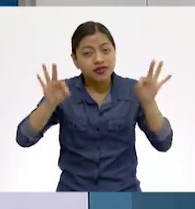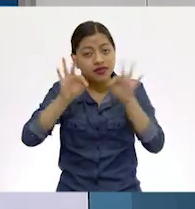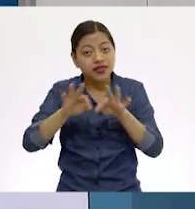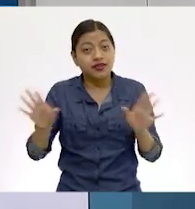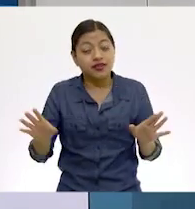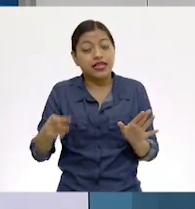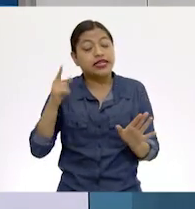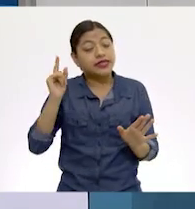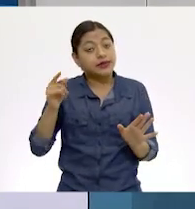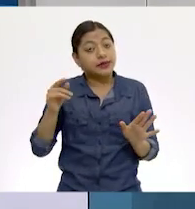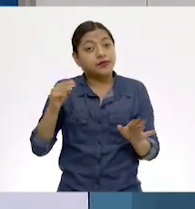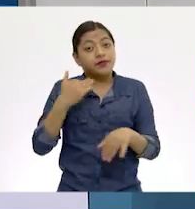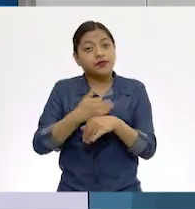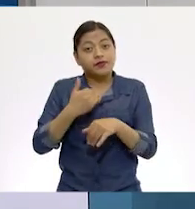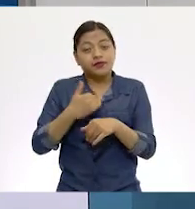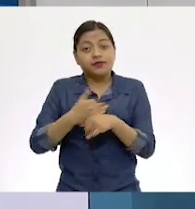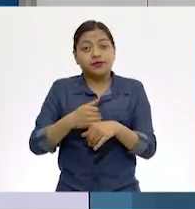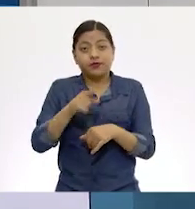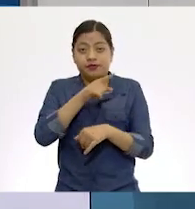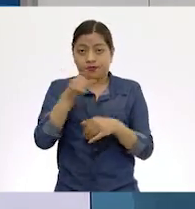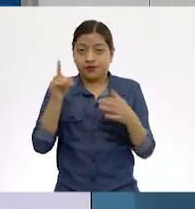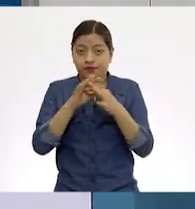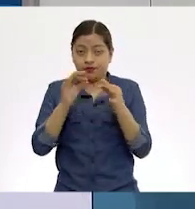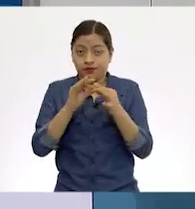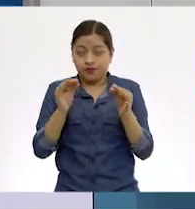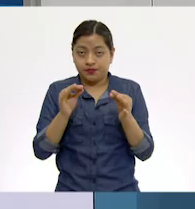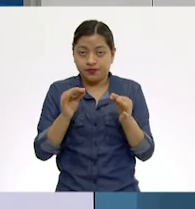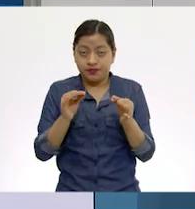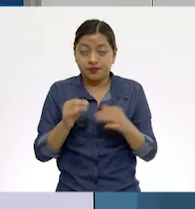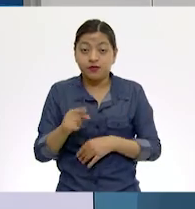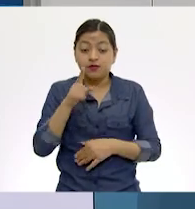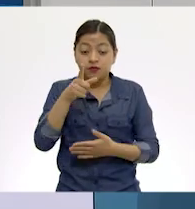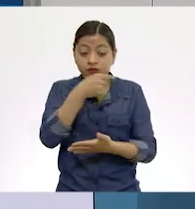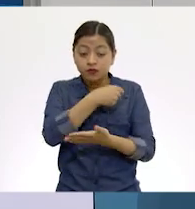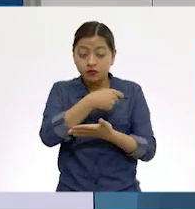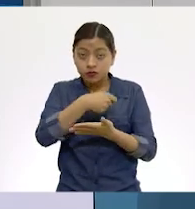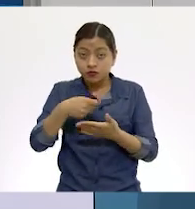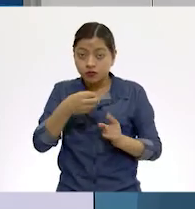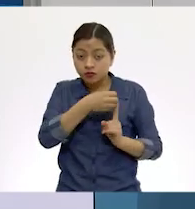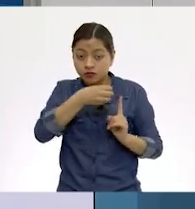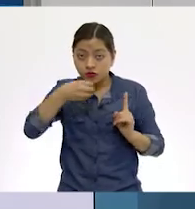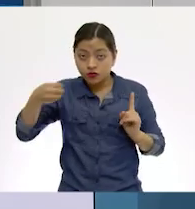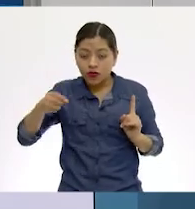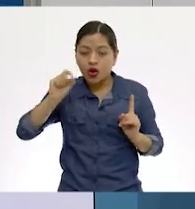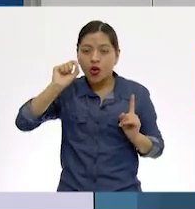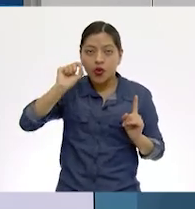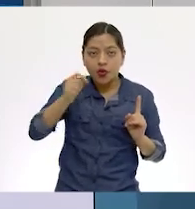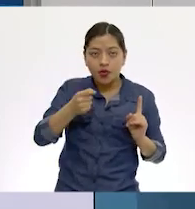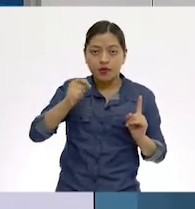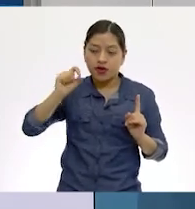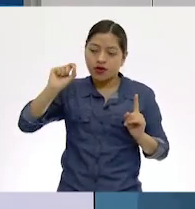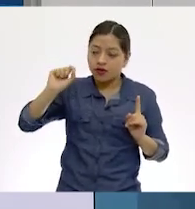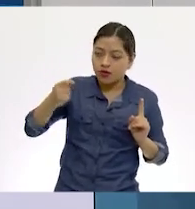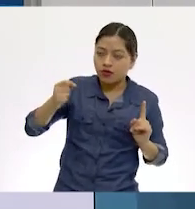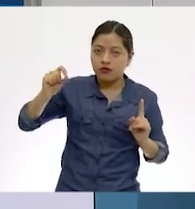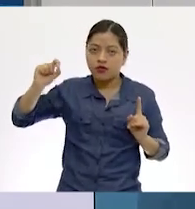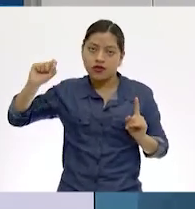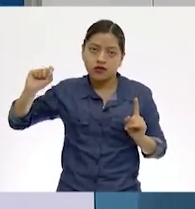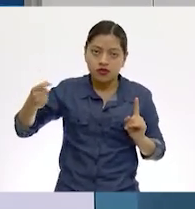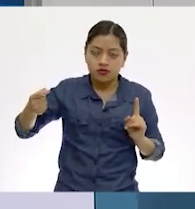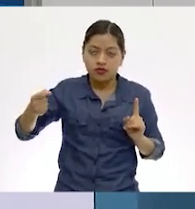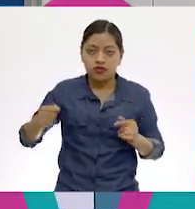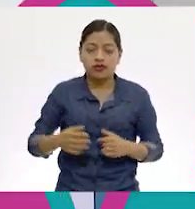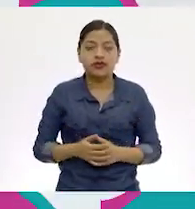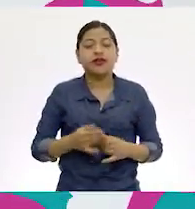embargo, subrayar que los datos en las fichas siempre van separados por comas. Y finalmente, para